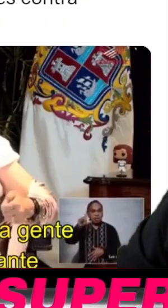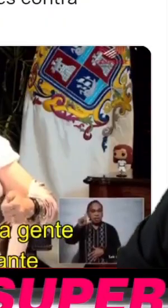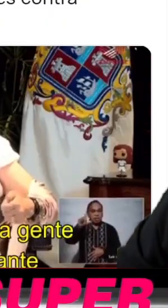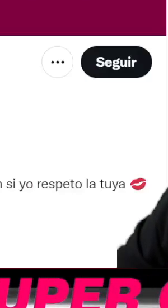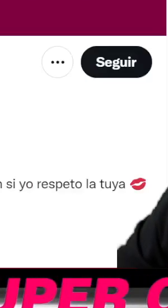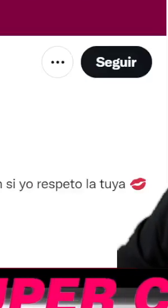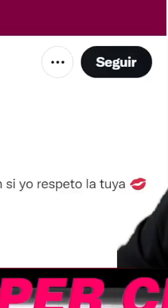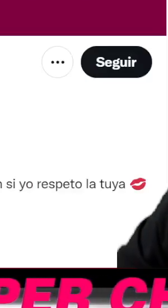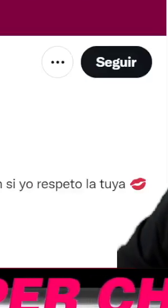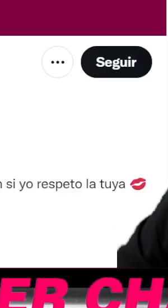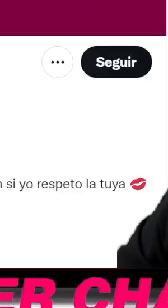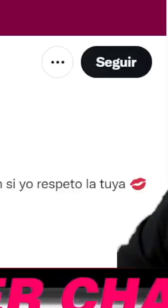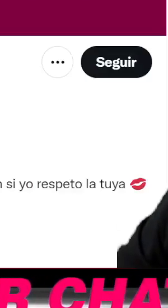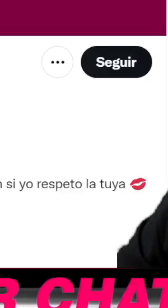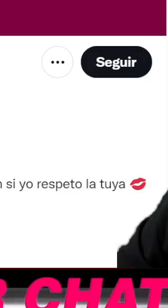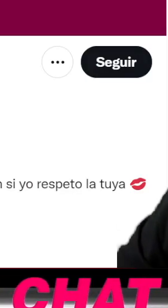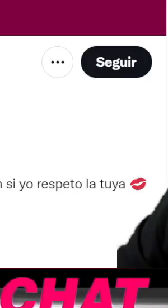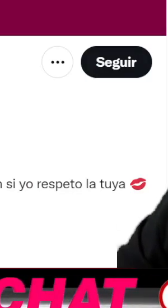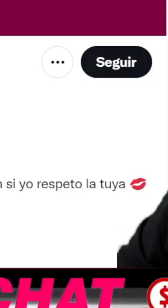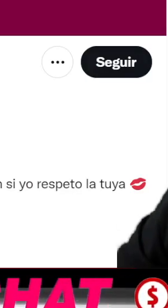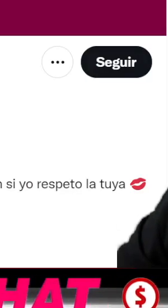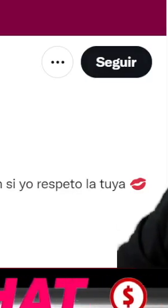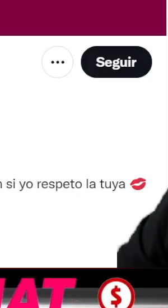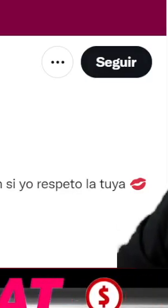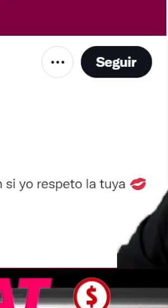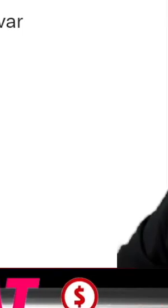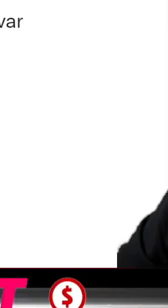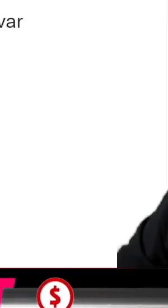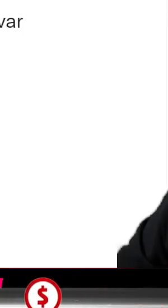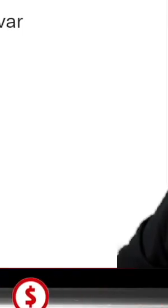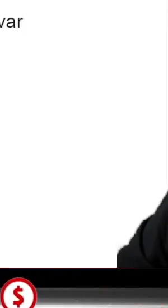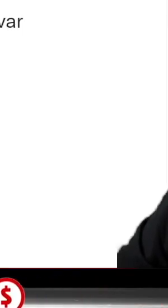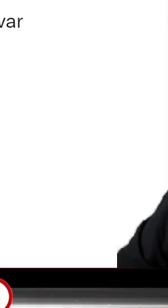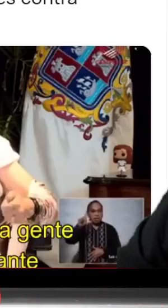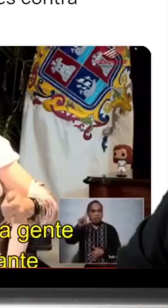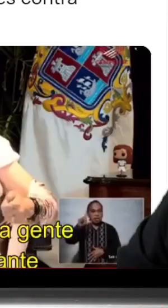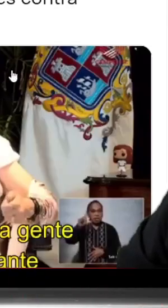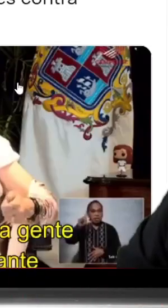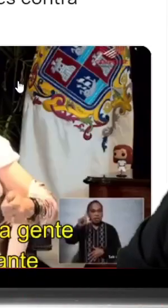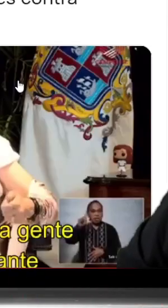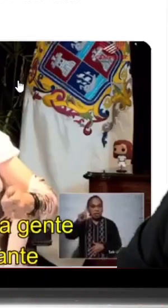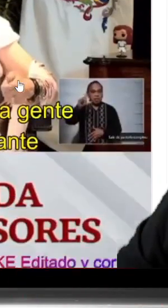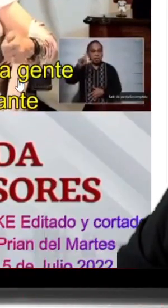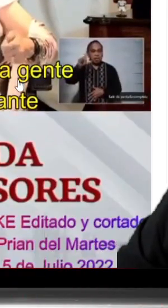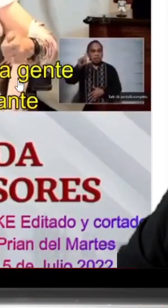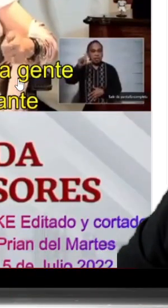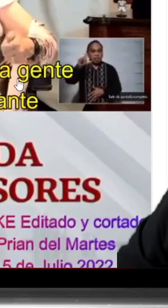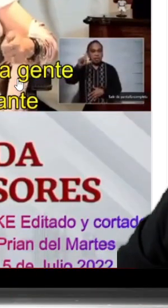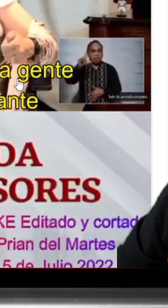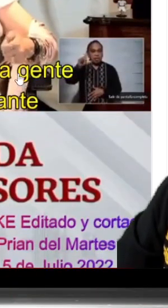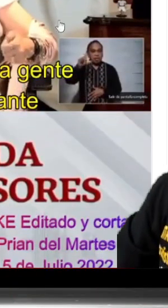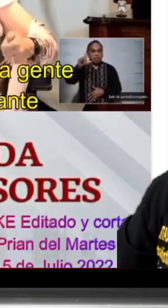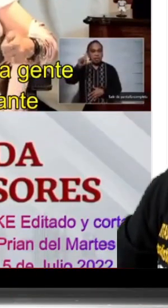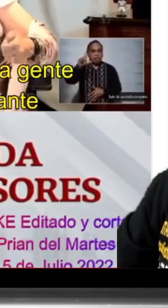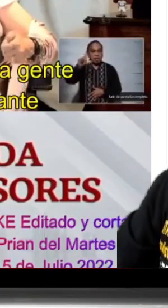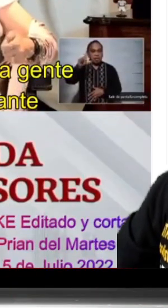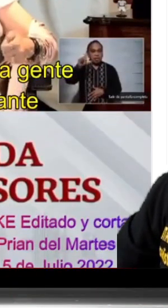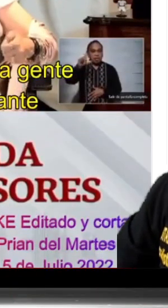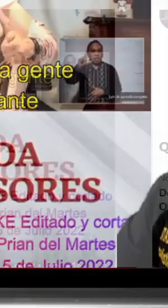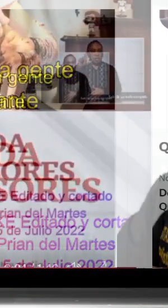es un delito crear un audio orquestado montado y bueno esto